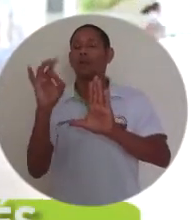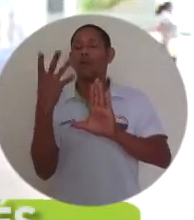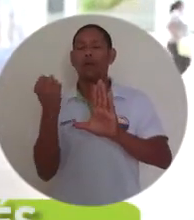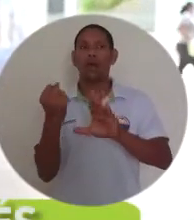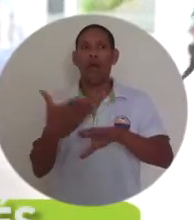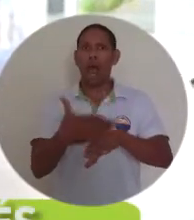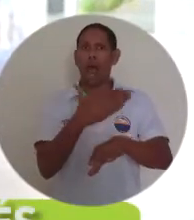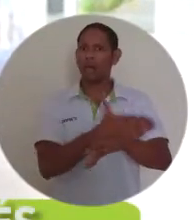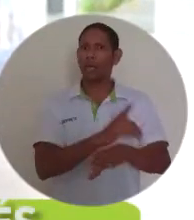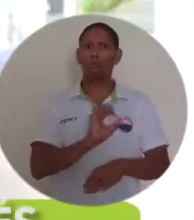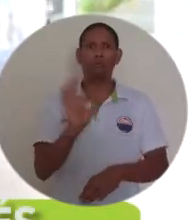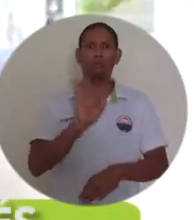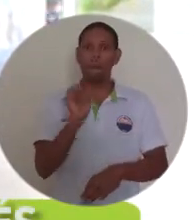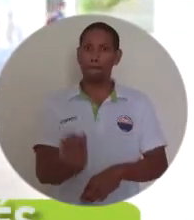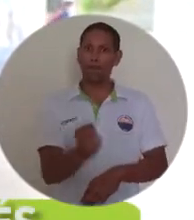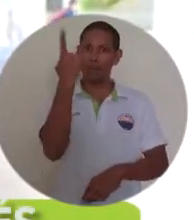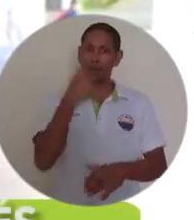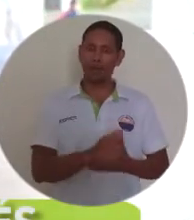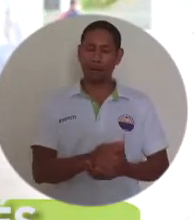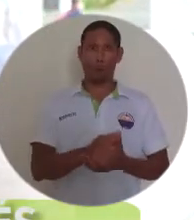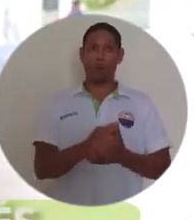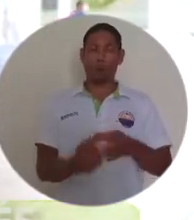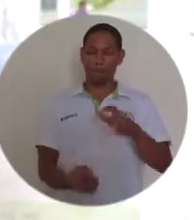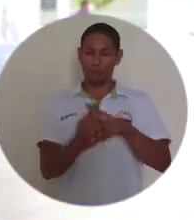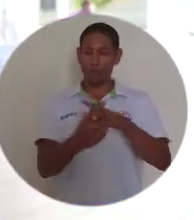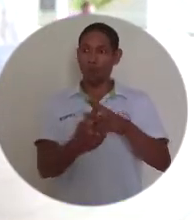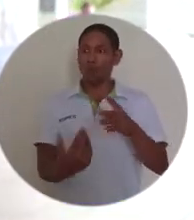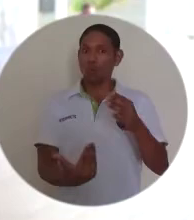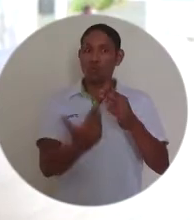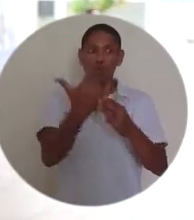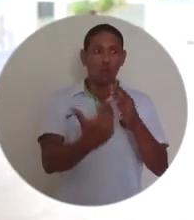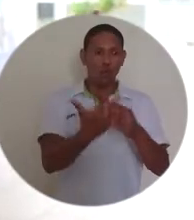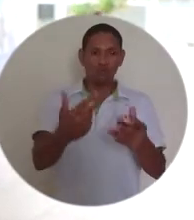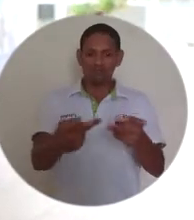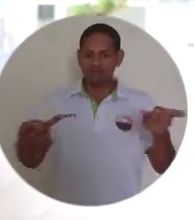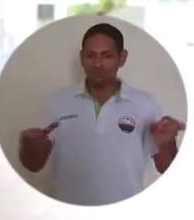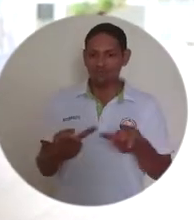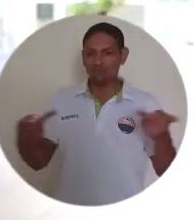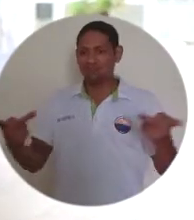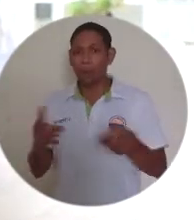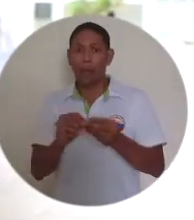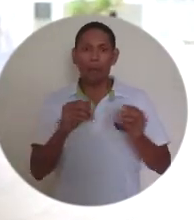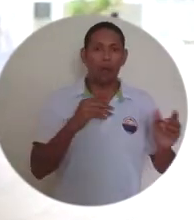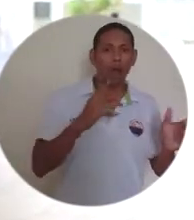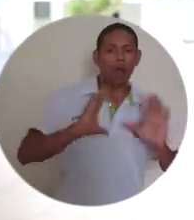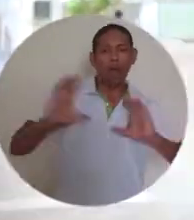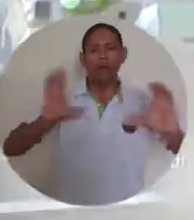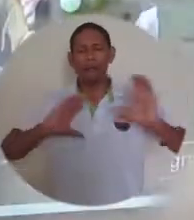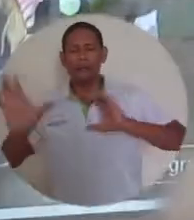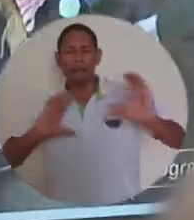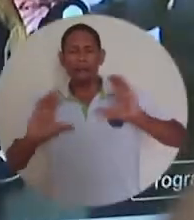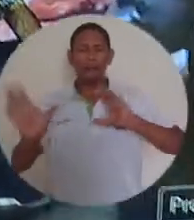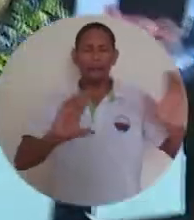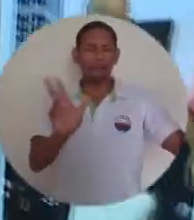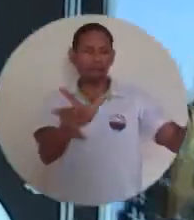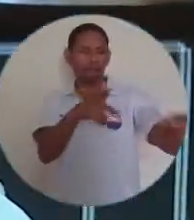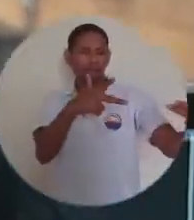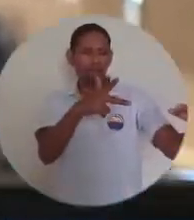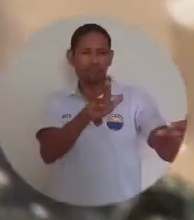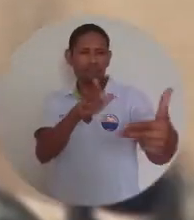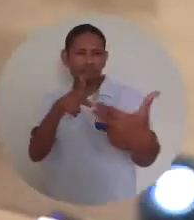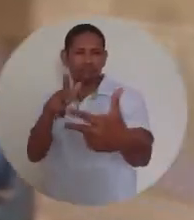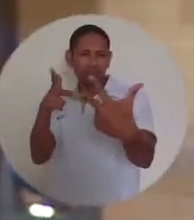Conectados que Nunca está rompiendo paradigmas, está rompiendo esquemas, porque hemos generado nuevos espacios de interacción donde